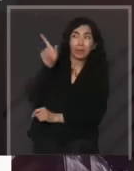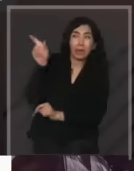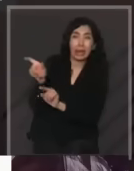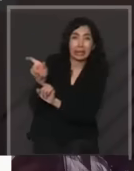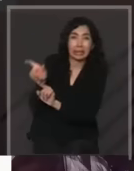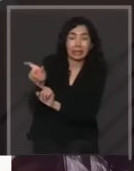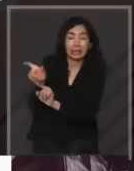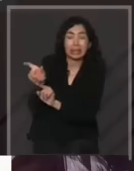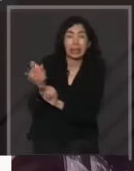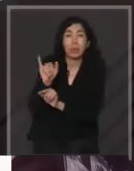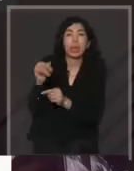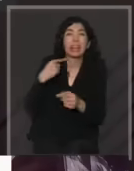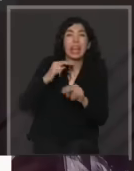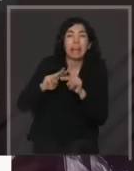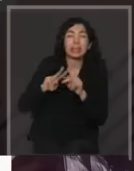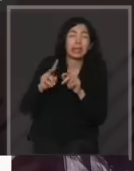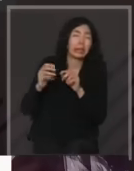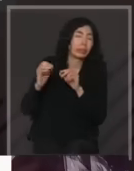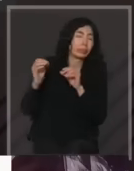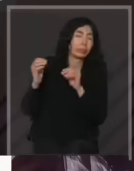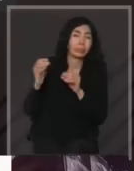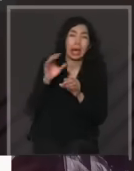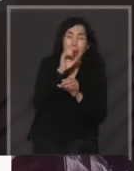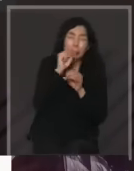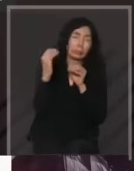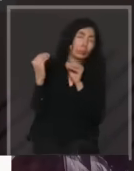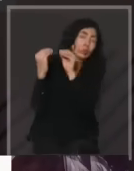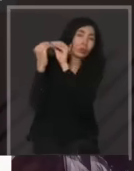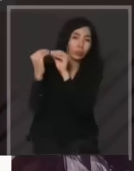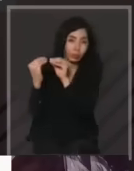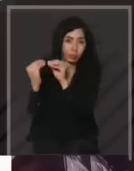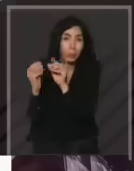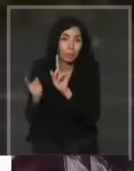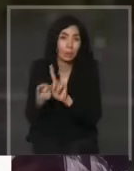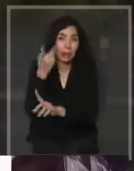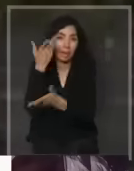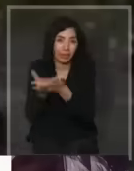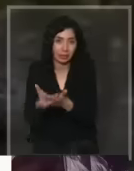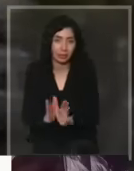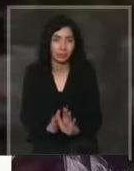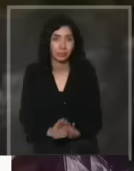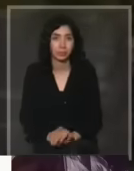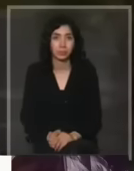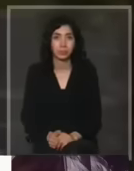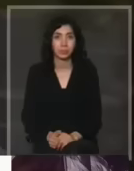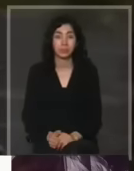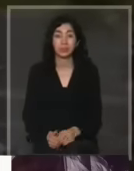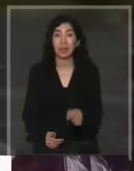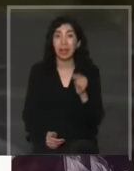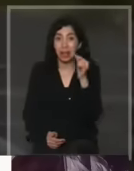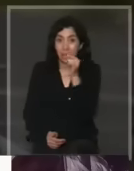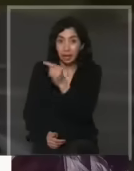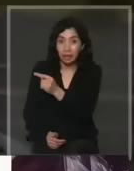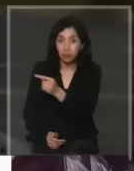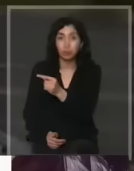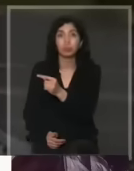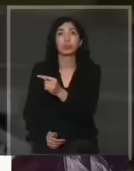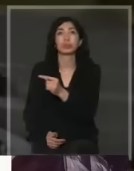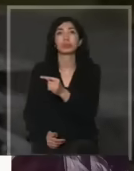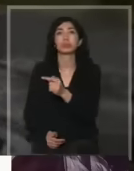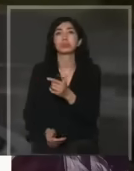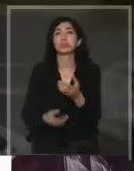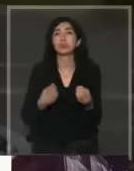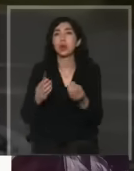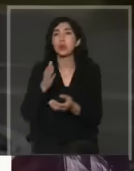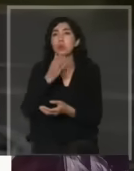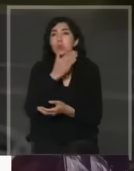reaccionó devolviéndole el beso. Ese fue el primer encuentro. Pero este hecho finalmente no se persiguió penalmente, pero